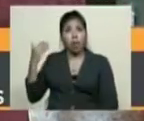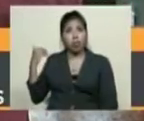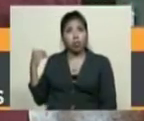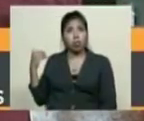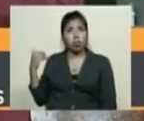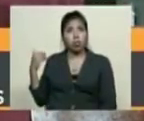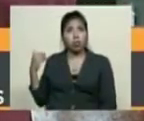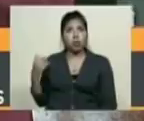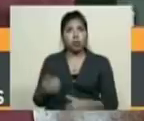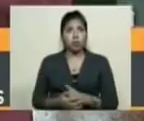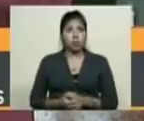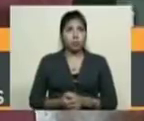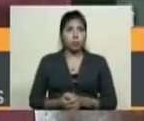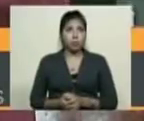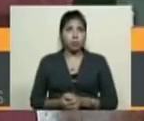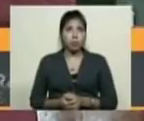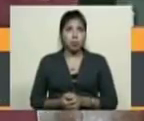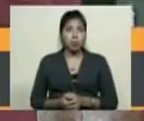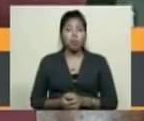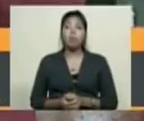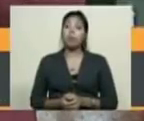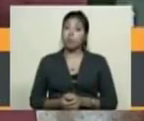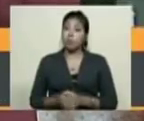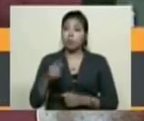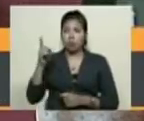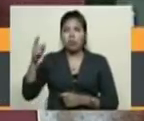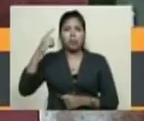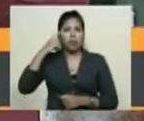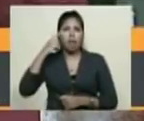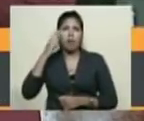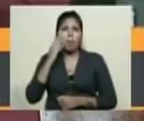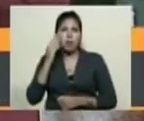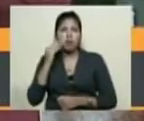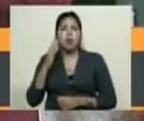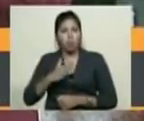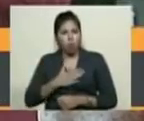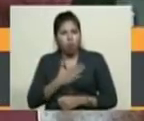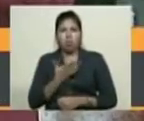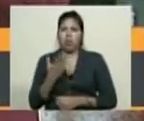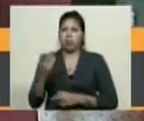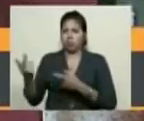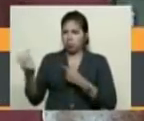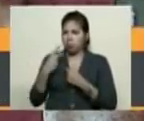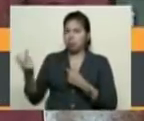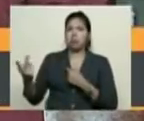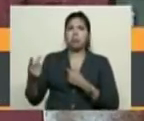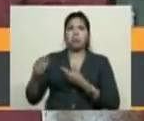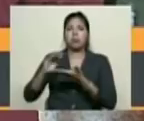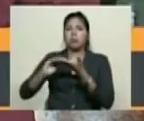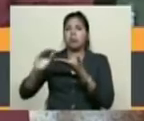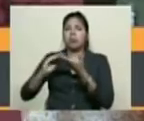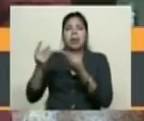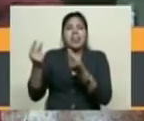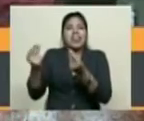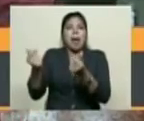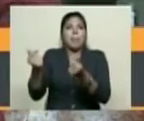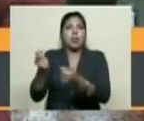Y en base a esa confianza, a ese conocimiento, sabe que podemos resolver esto así, en un chasquido.